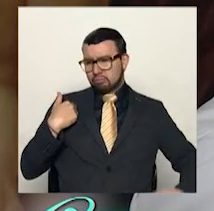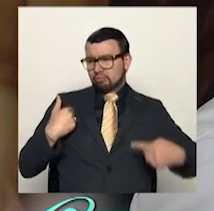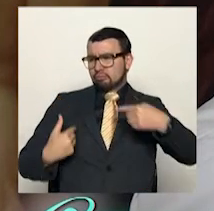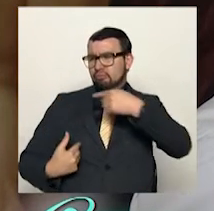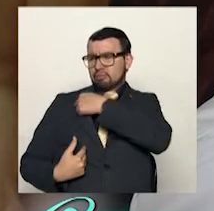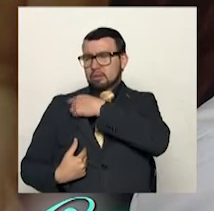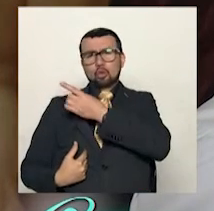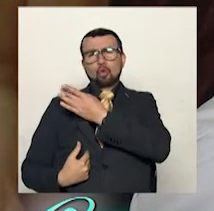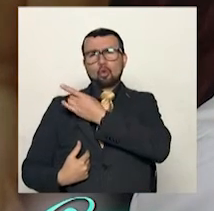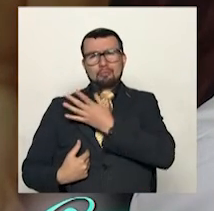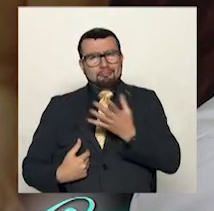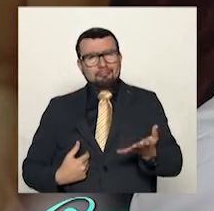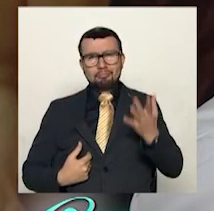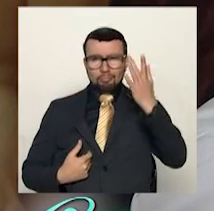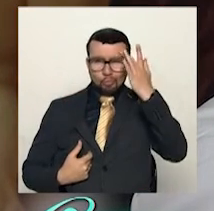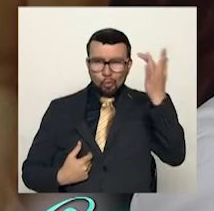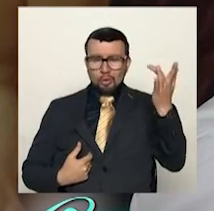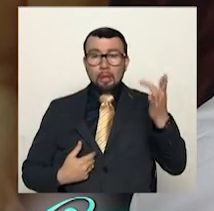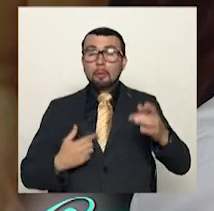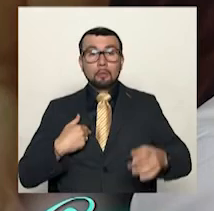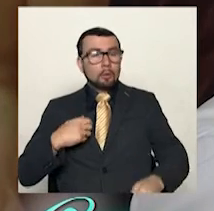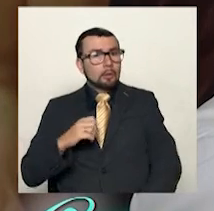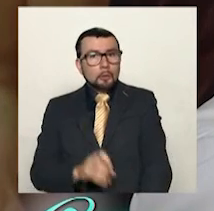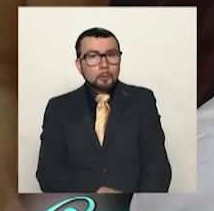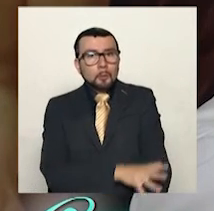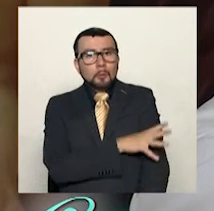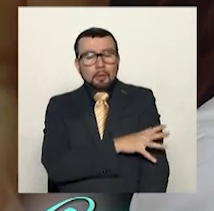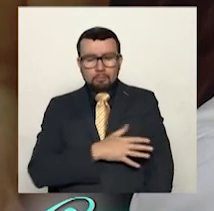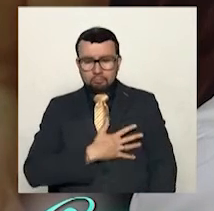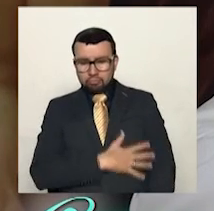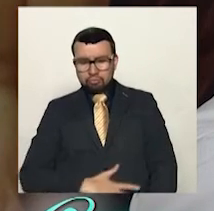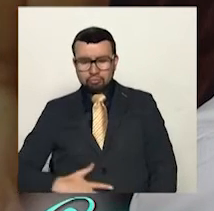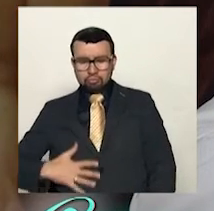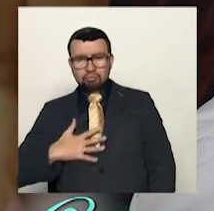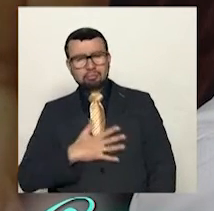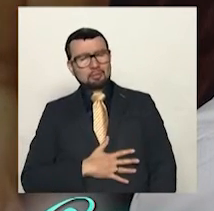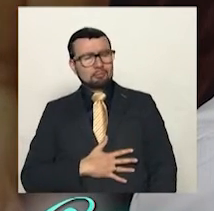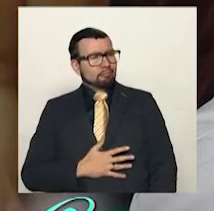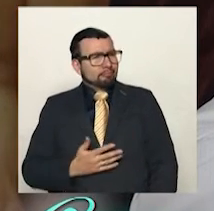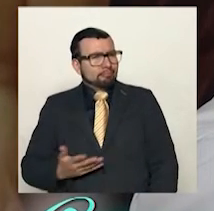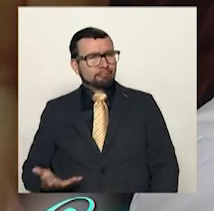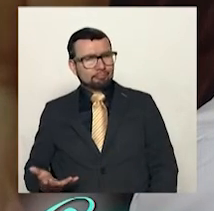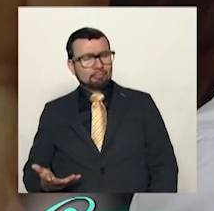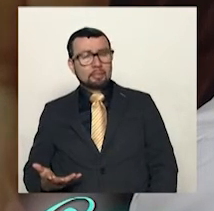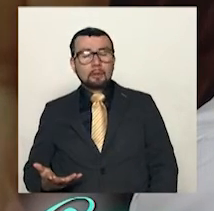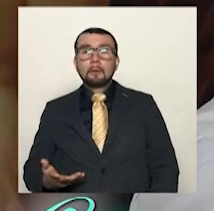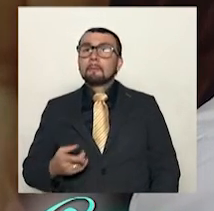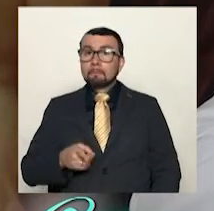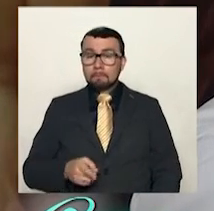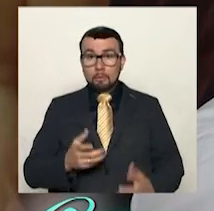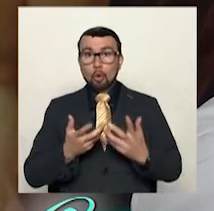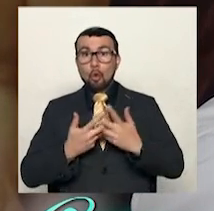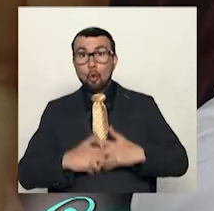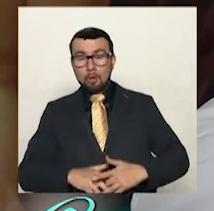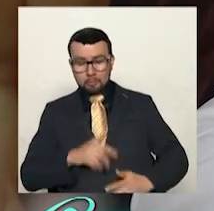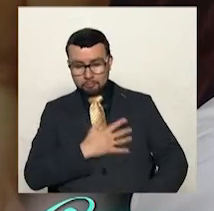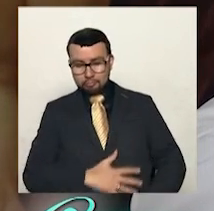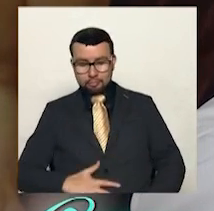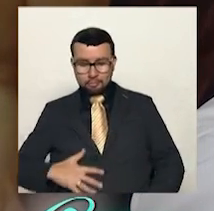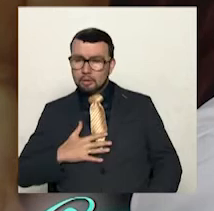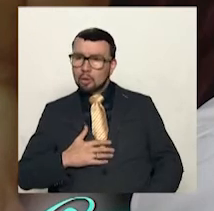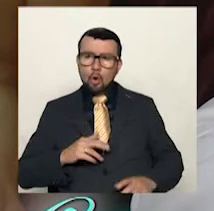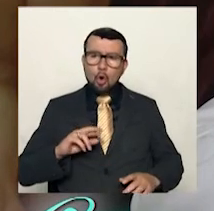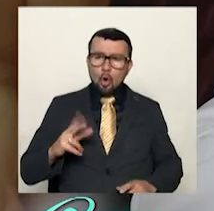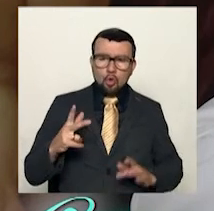otra parte? Si la emoción nos pega al sistema digestivo, vamos a hablar cómo el sistema digestivo le pega a